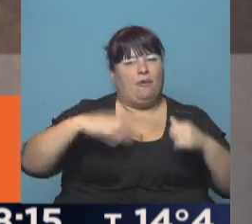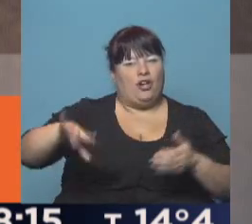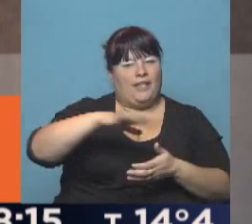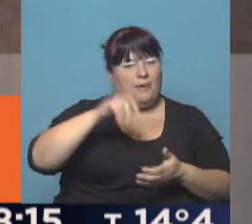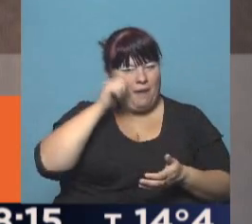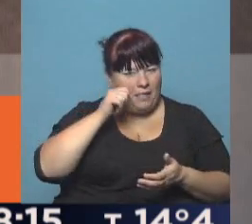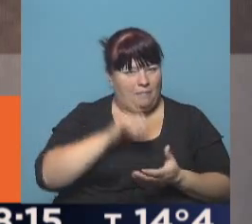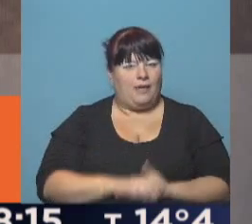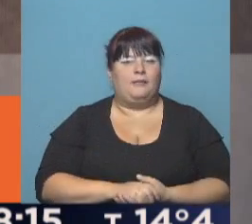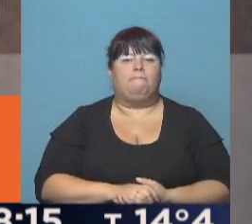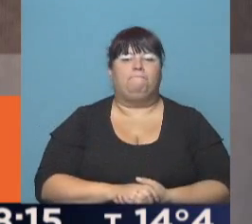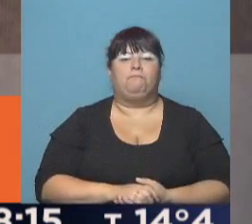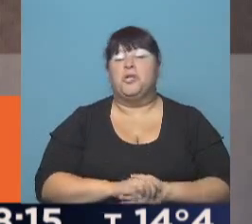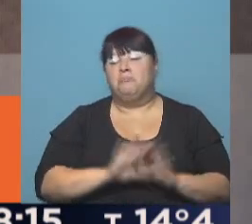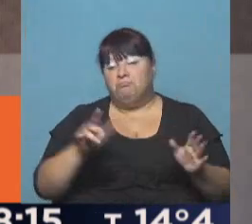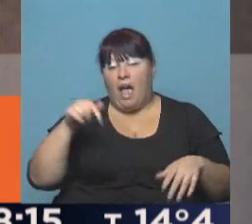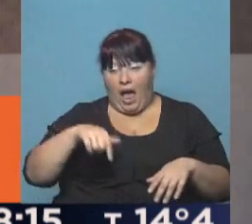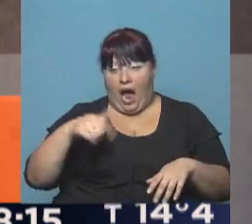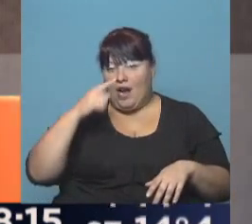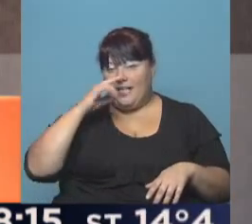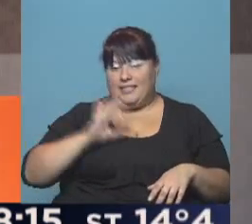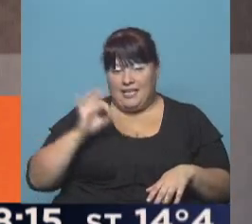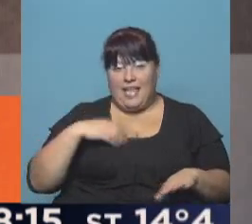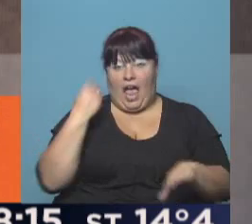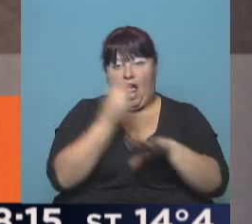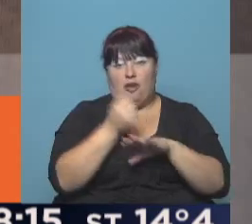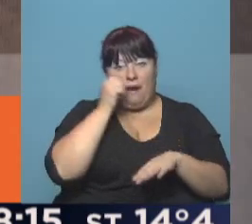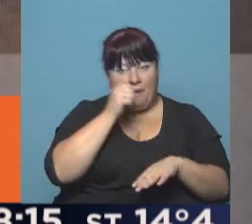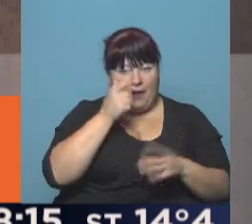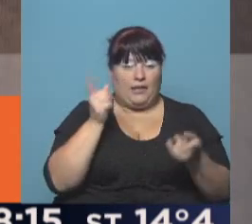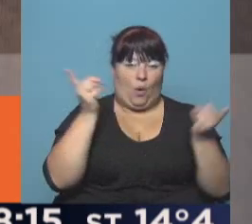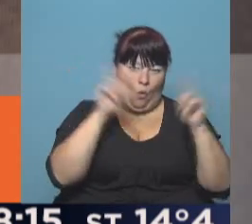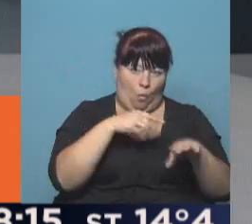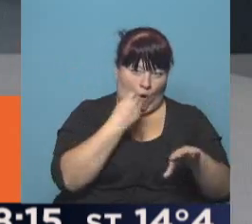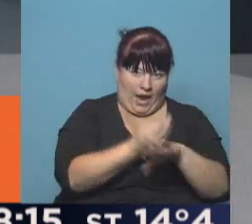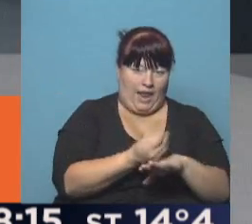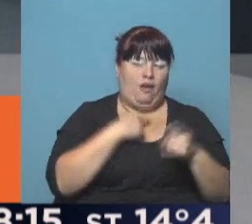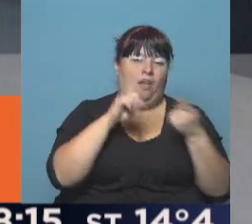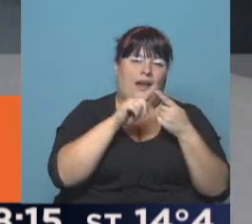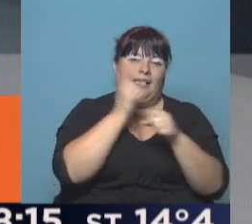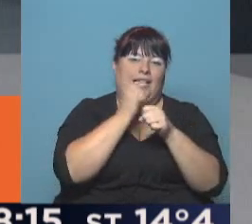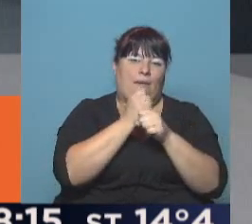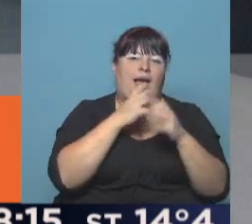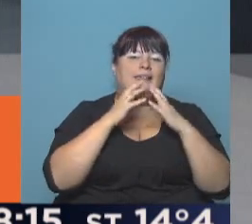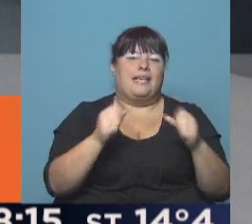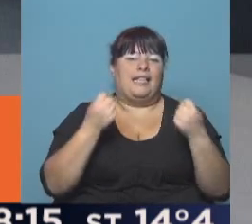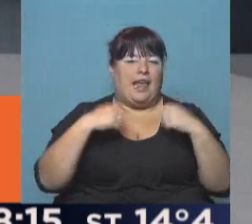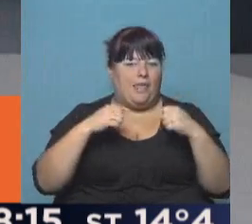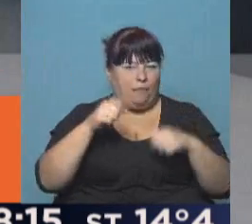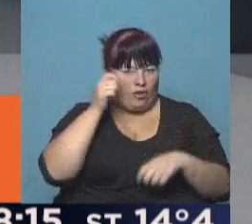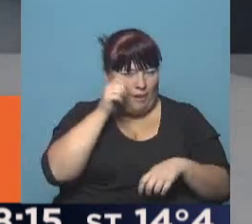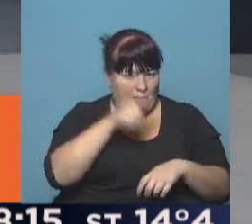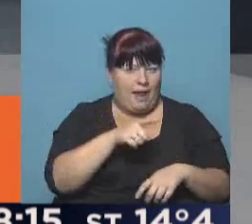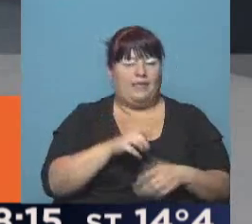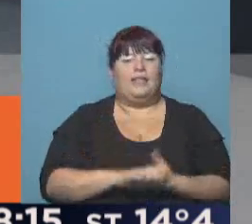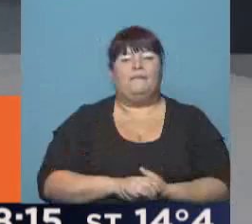ciudad bueno ahora hace siete años que estoy en mar de plata nuevamente que me vinculé a trabajar en lo que es la secretaría de deportes de mar del plata